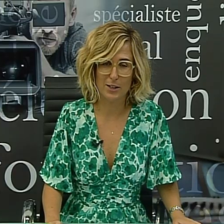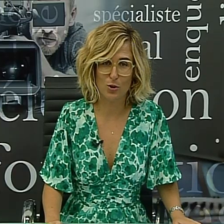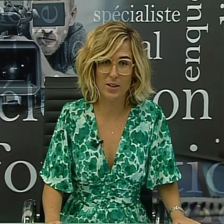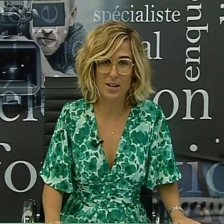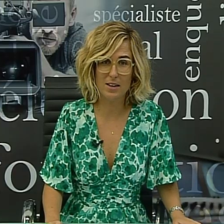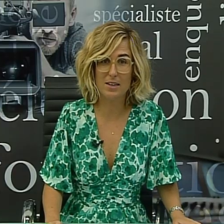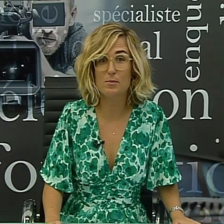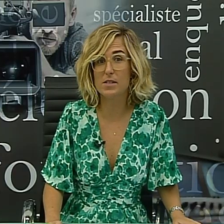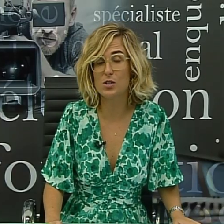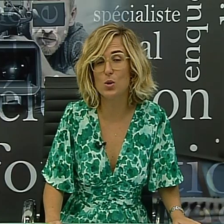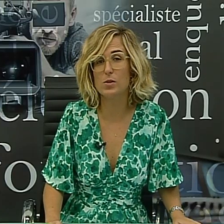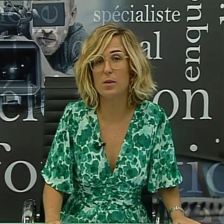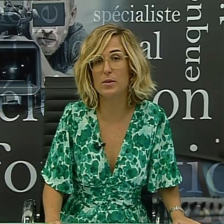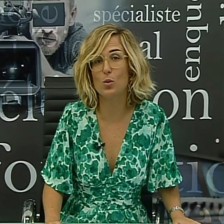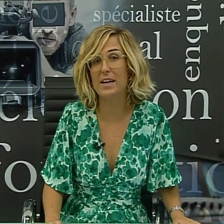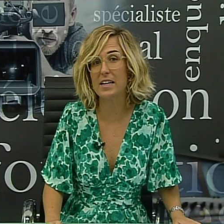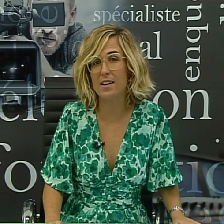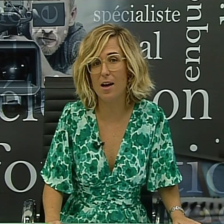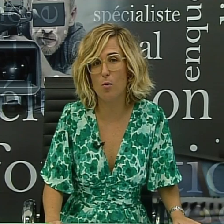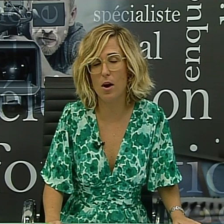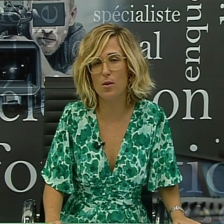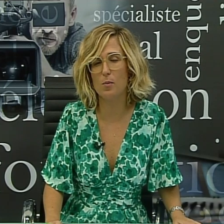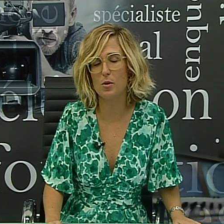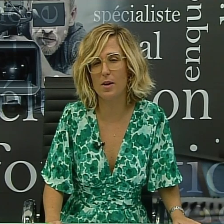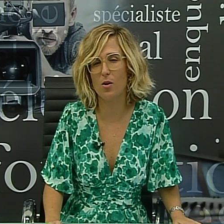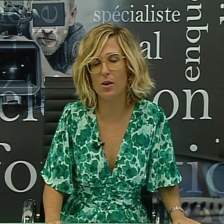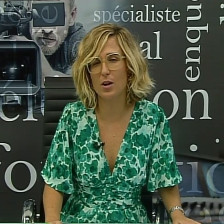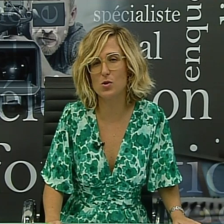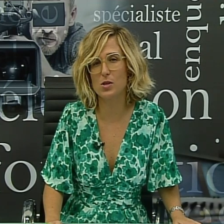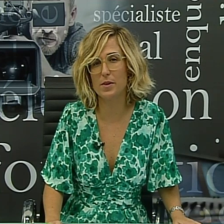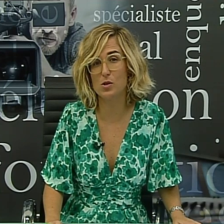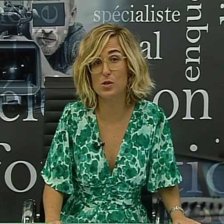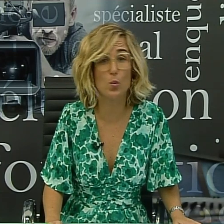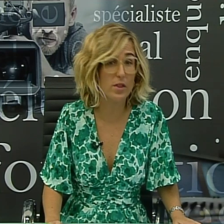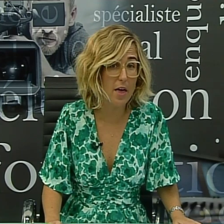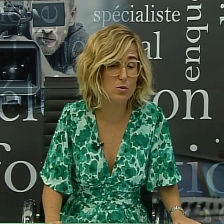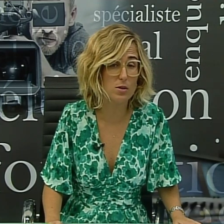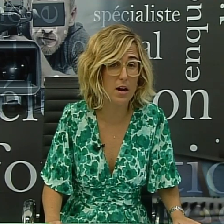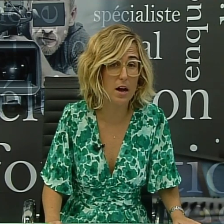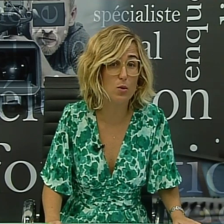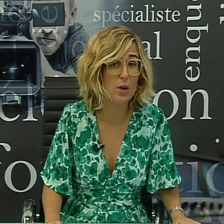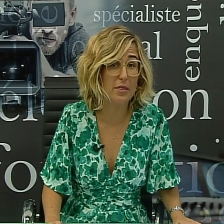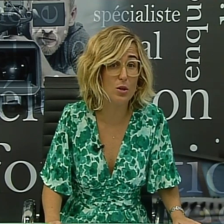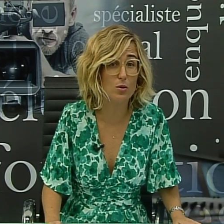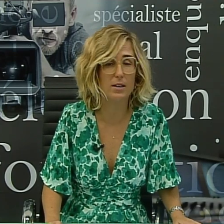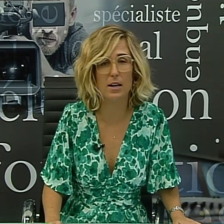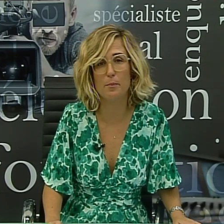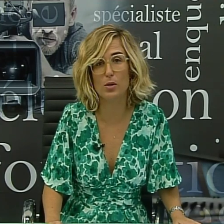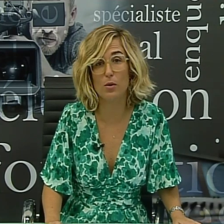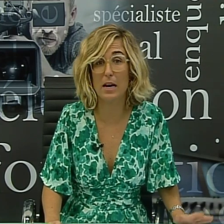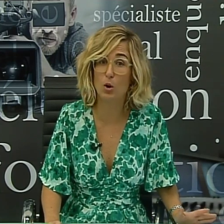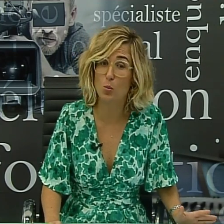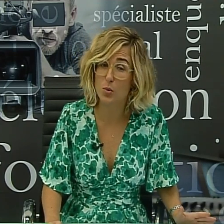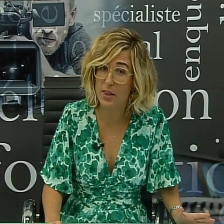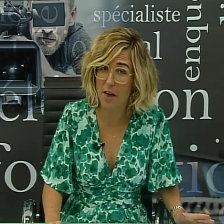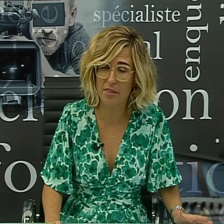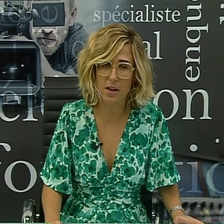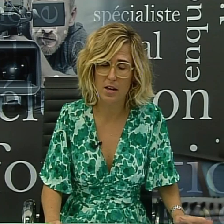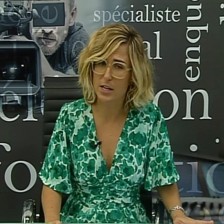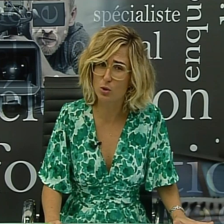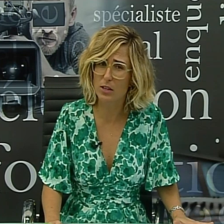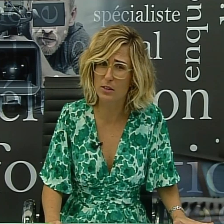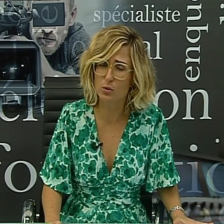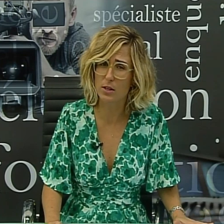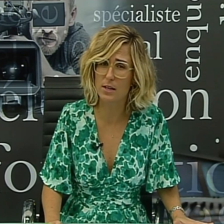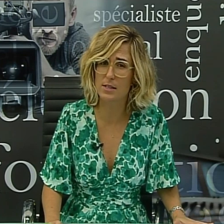El director general del IMSERSO, Luis Alberto Barriga, ha abogado por mejorar los servicios de cuidados de larga duración en el ámbito de la comunidad